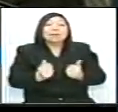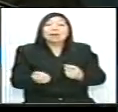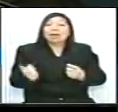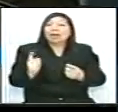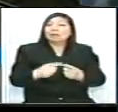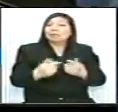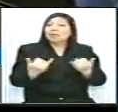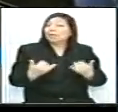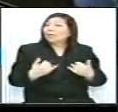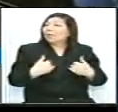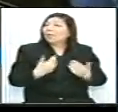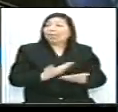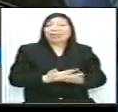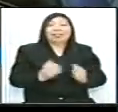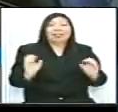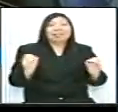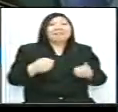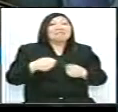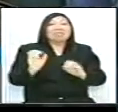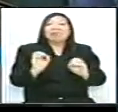esta fecha no teníamos.